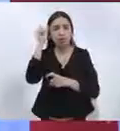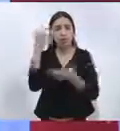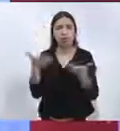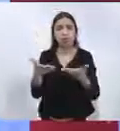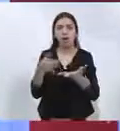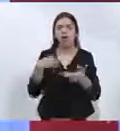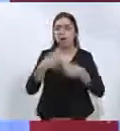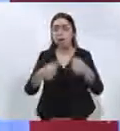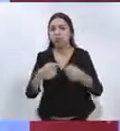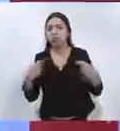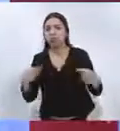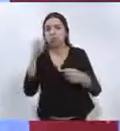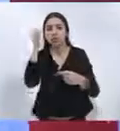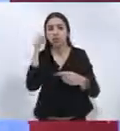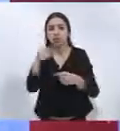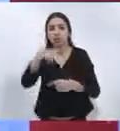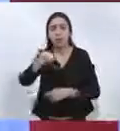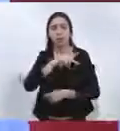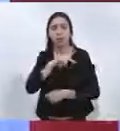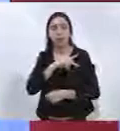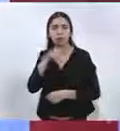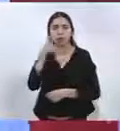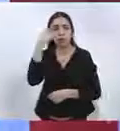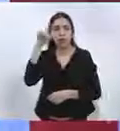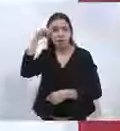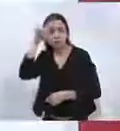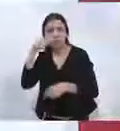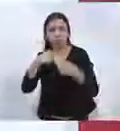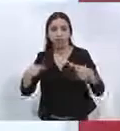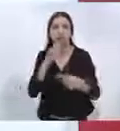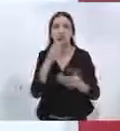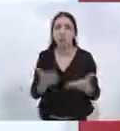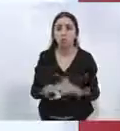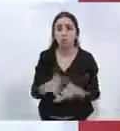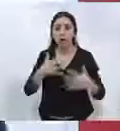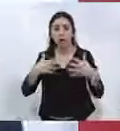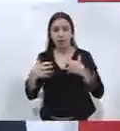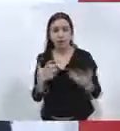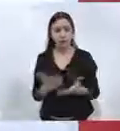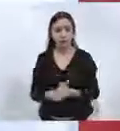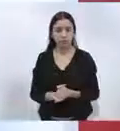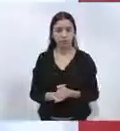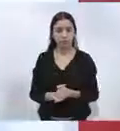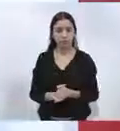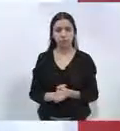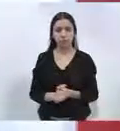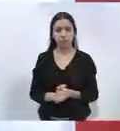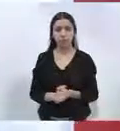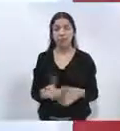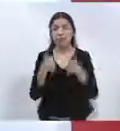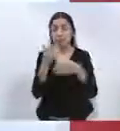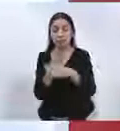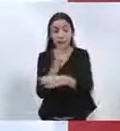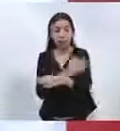la producción desde lo que son los clientes del Fondo Ganadero? Sí, antes que nada, quiero explicar